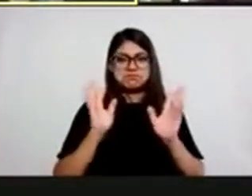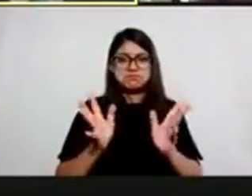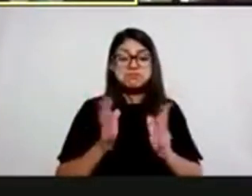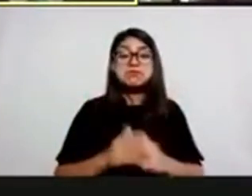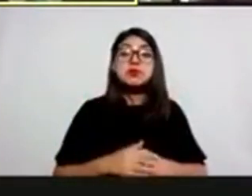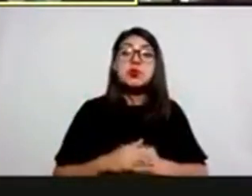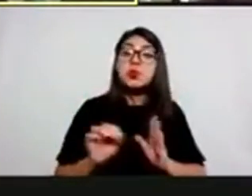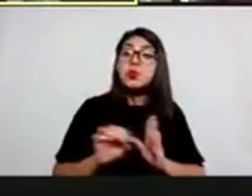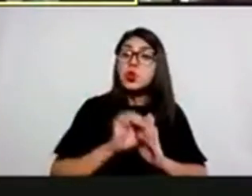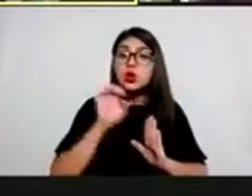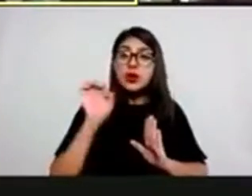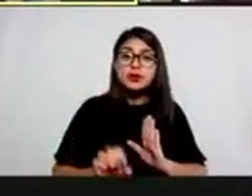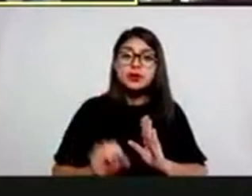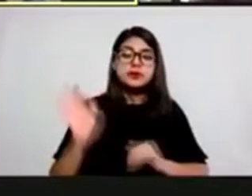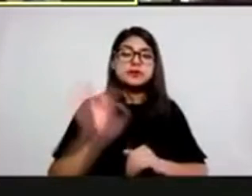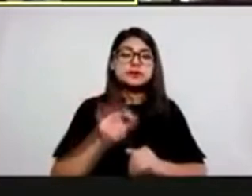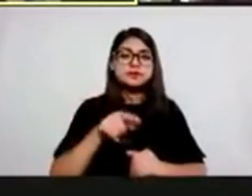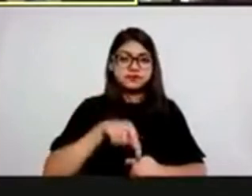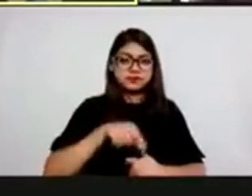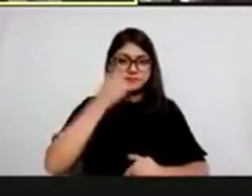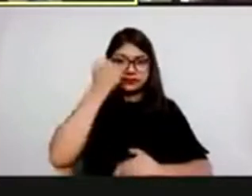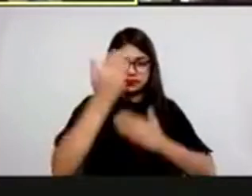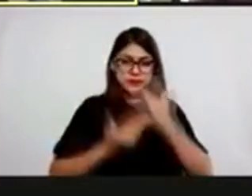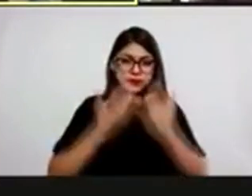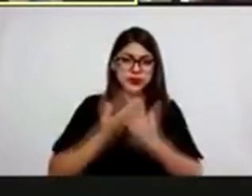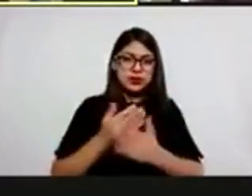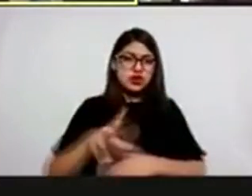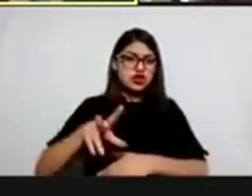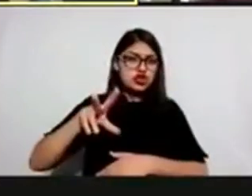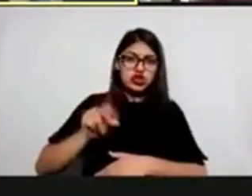esta propuesta sea rechazada,